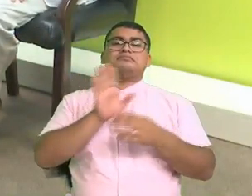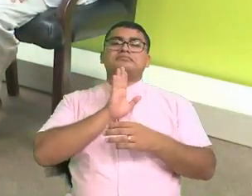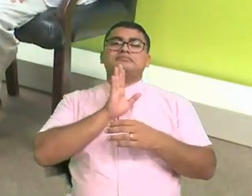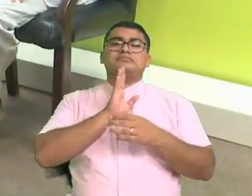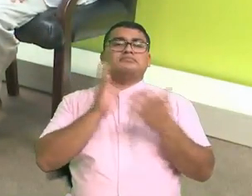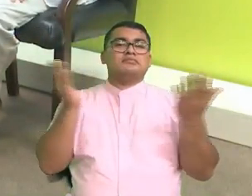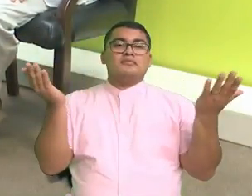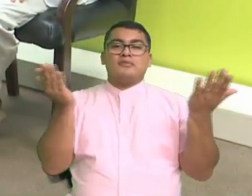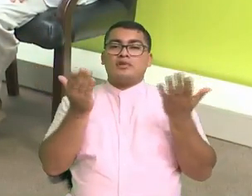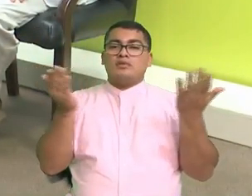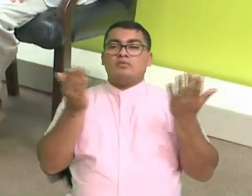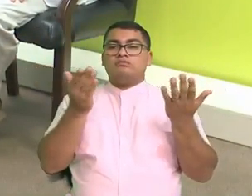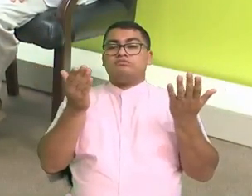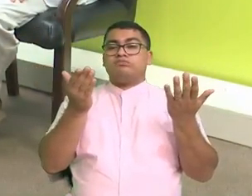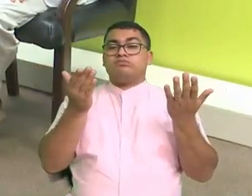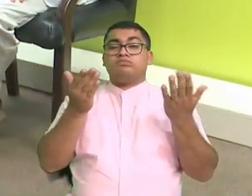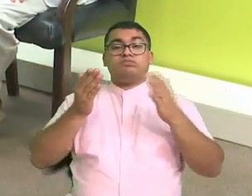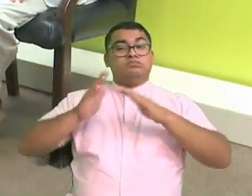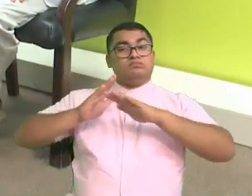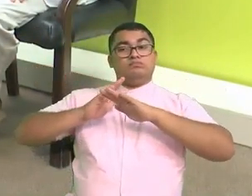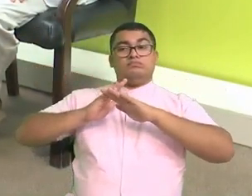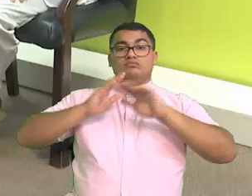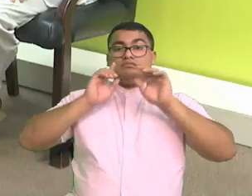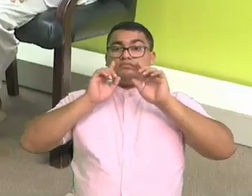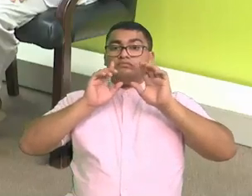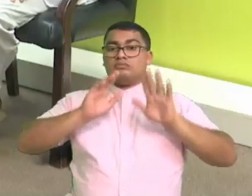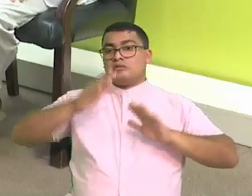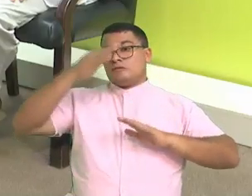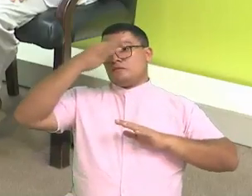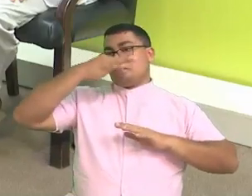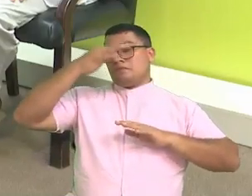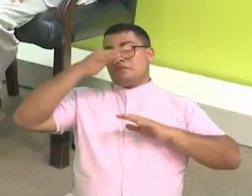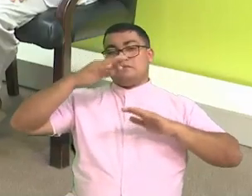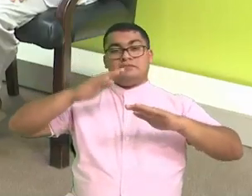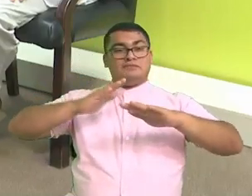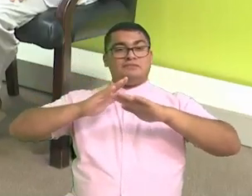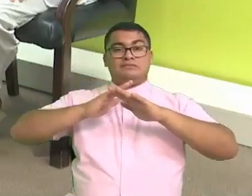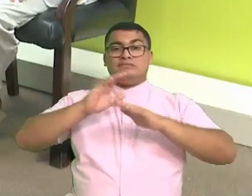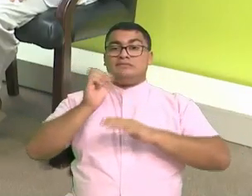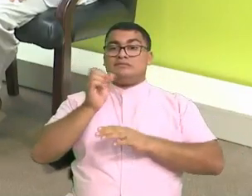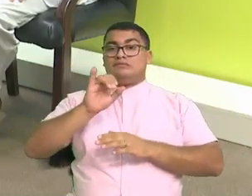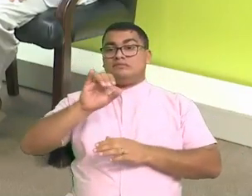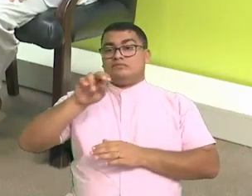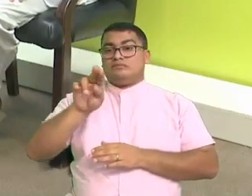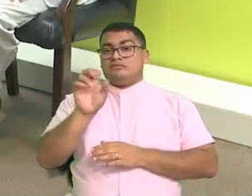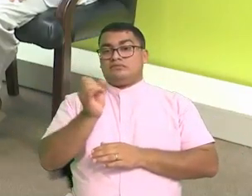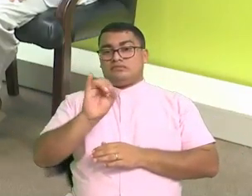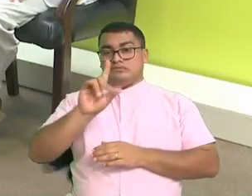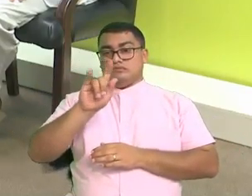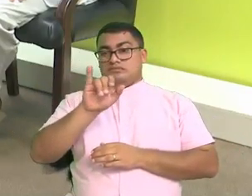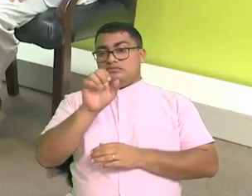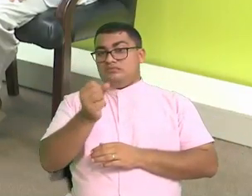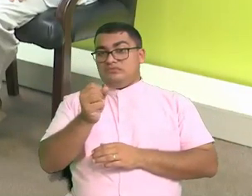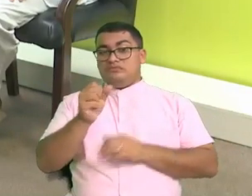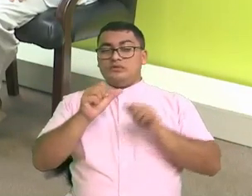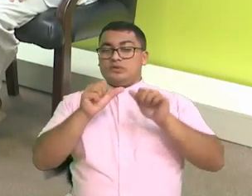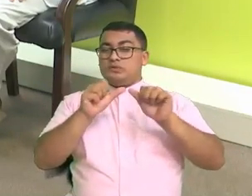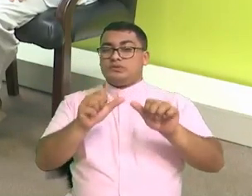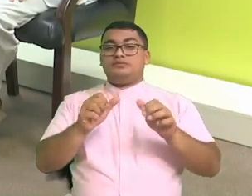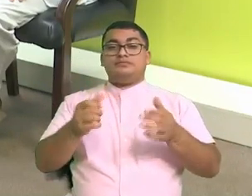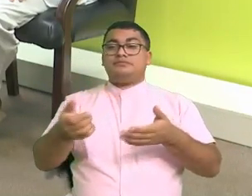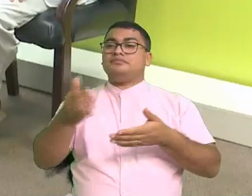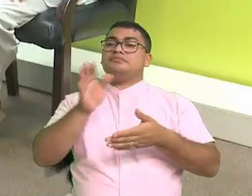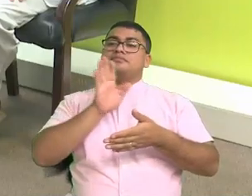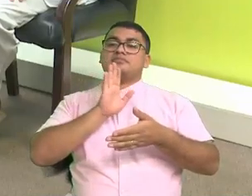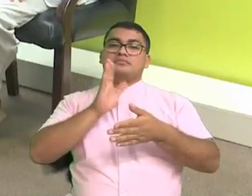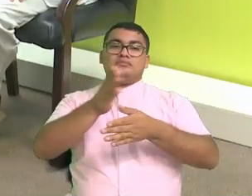cómo prevenir y atender la sinusitis crónica. Doctor, estábamos hablando de los medicamentos, ¿eh?